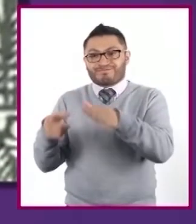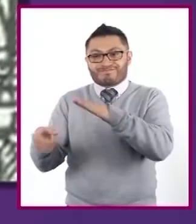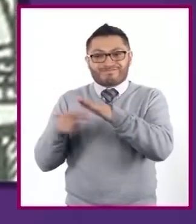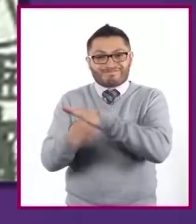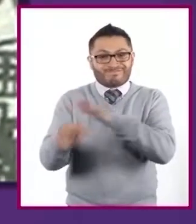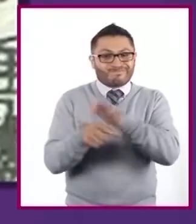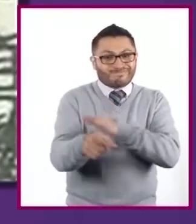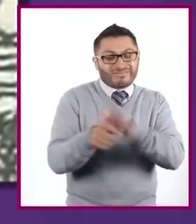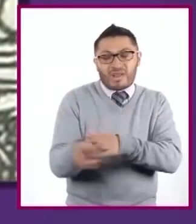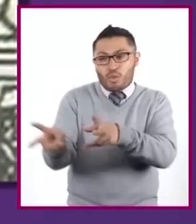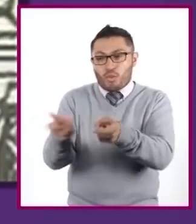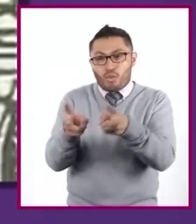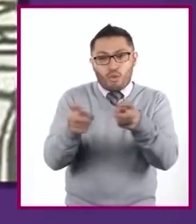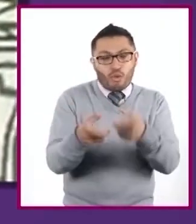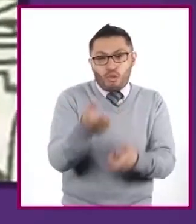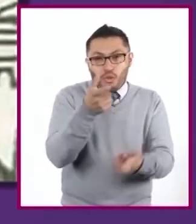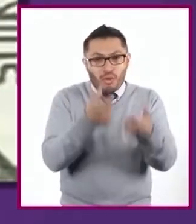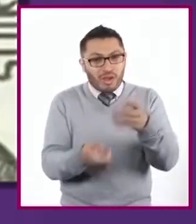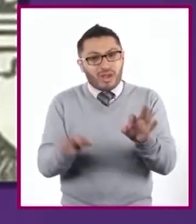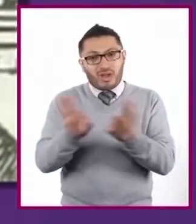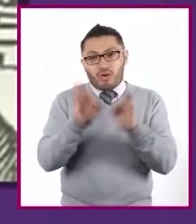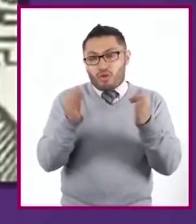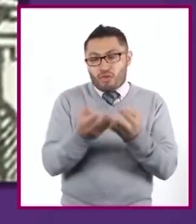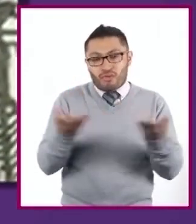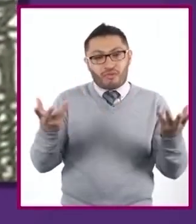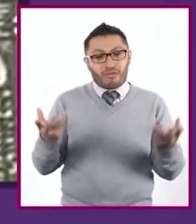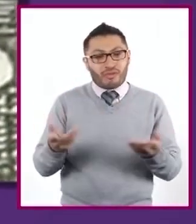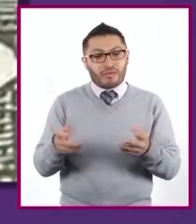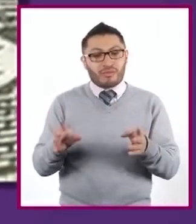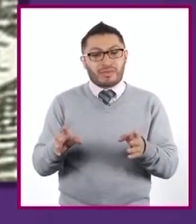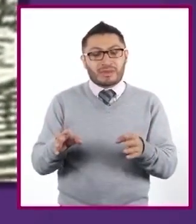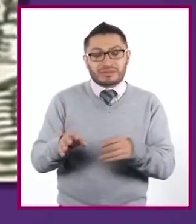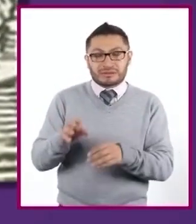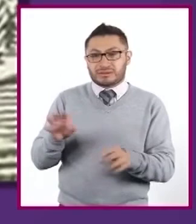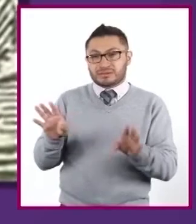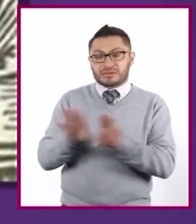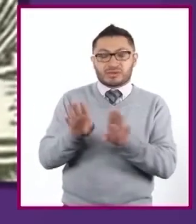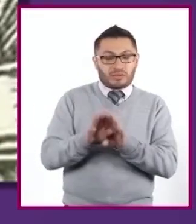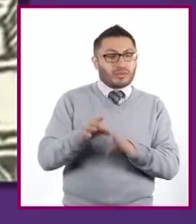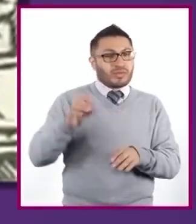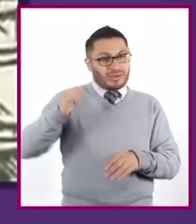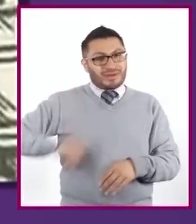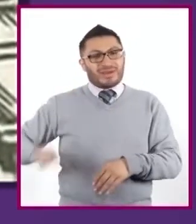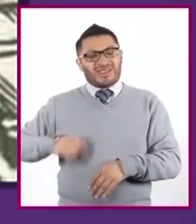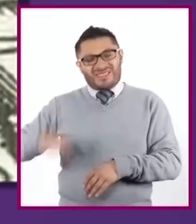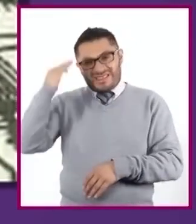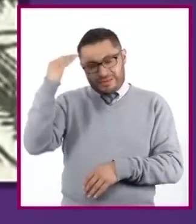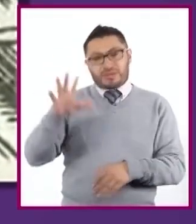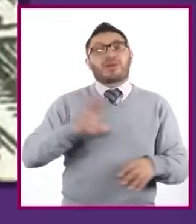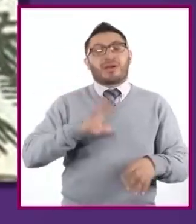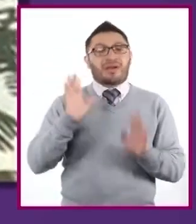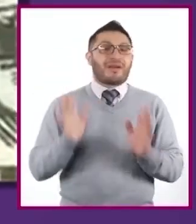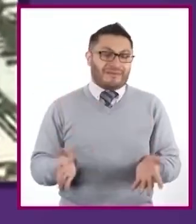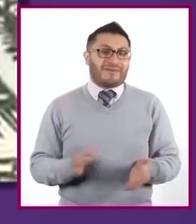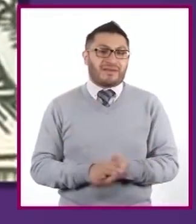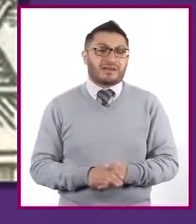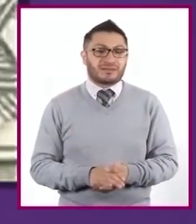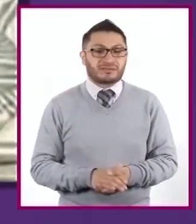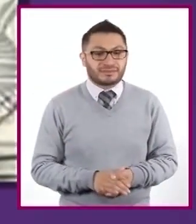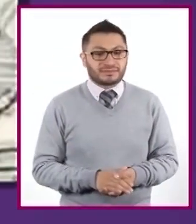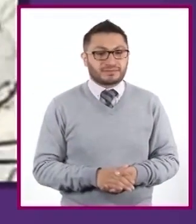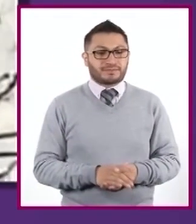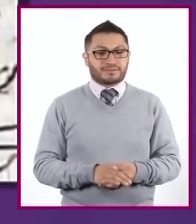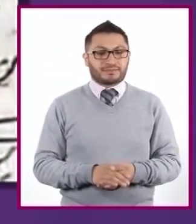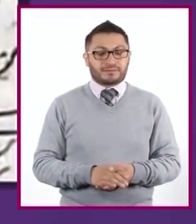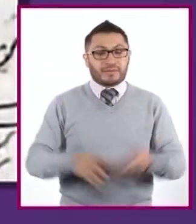por mecanismos de endeudamiento y de peonaje que ya en la colonia había. Los indígenas que se llevaron a las